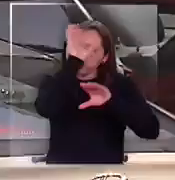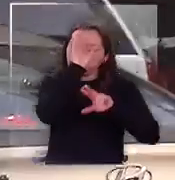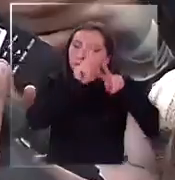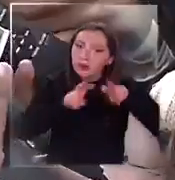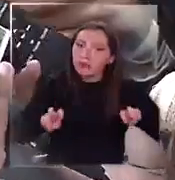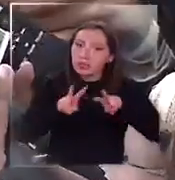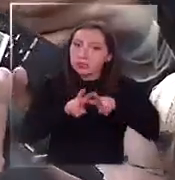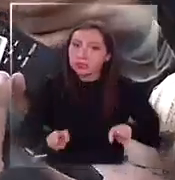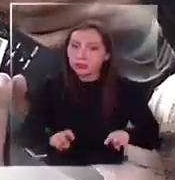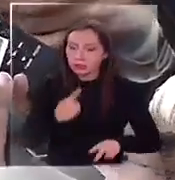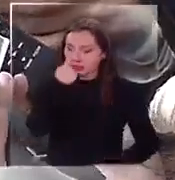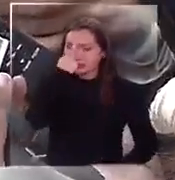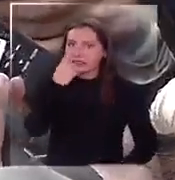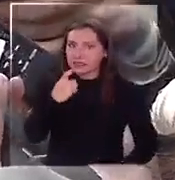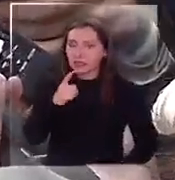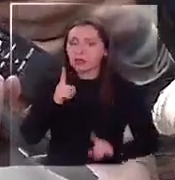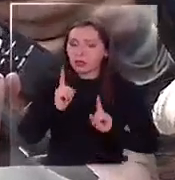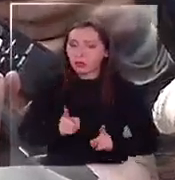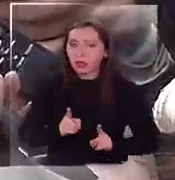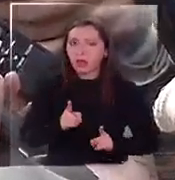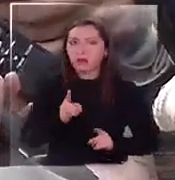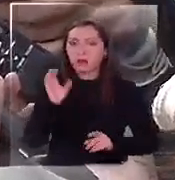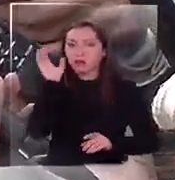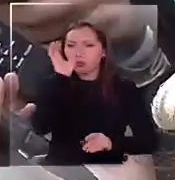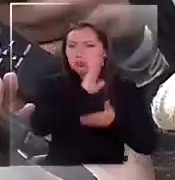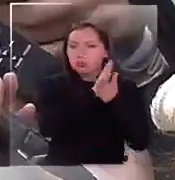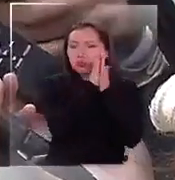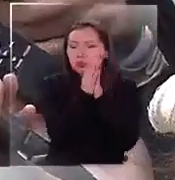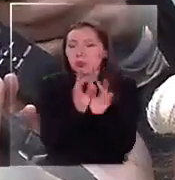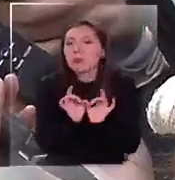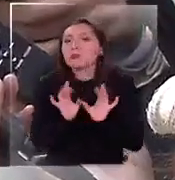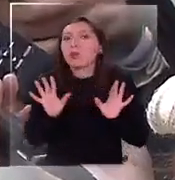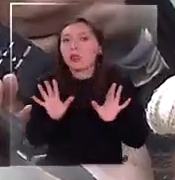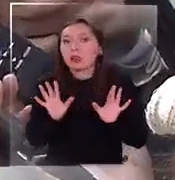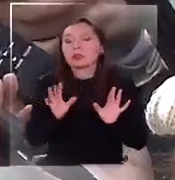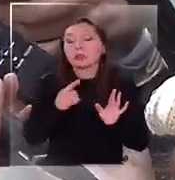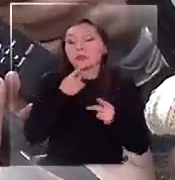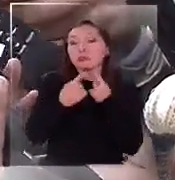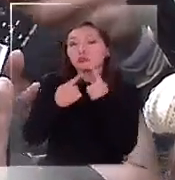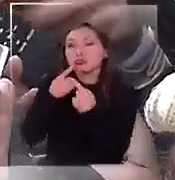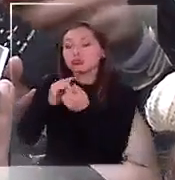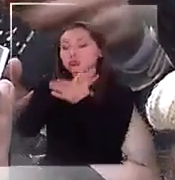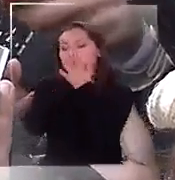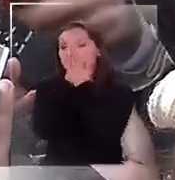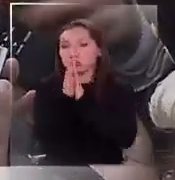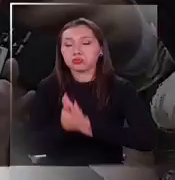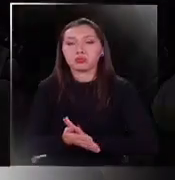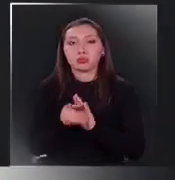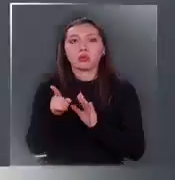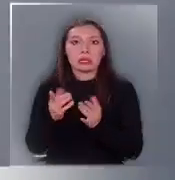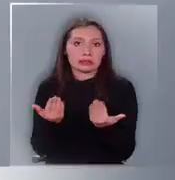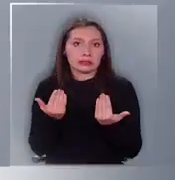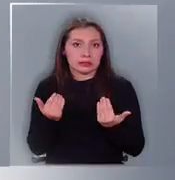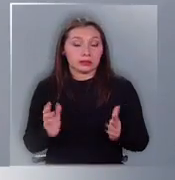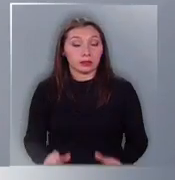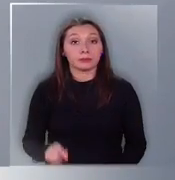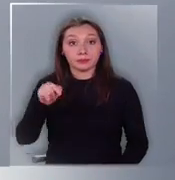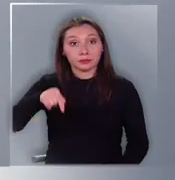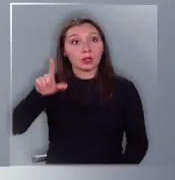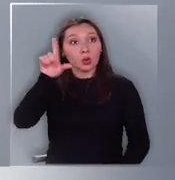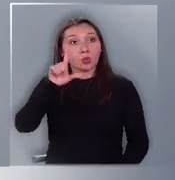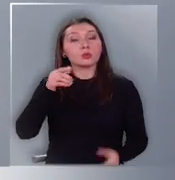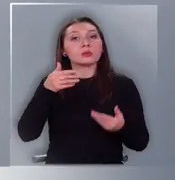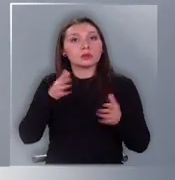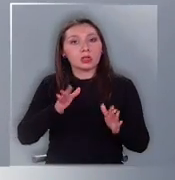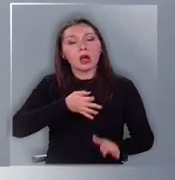Una investigación seria debe jactarse de cubrir todas las hipótesis. Por eso se están realizando todas las diligencias que se estimen necesarias. Este lunes ya